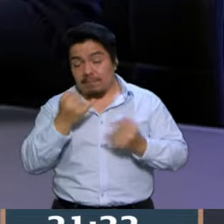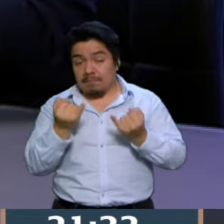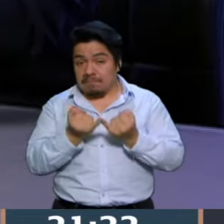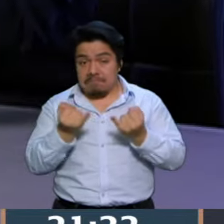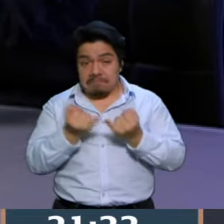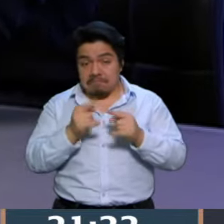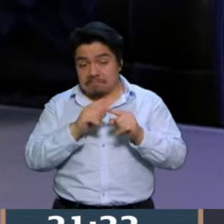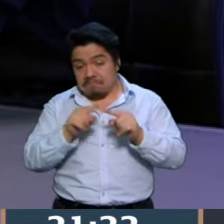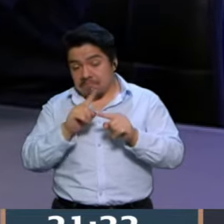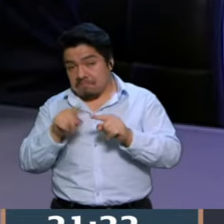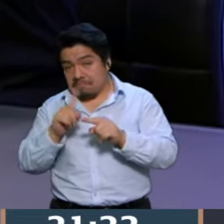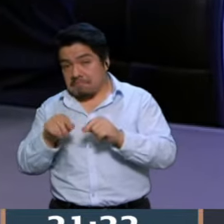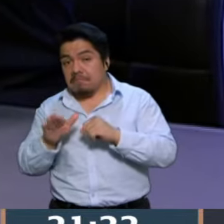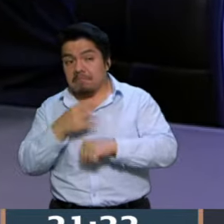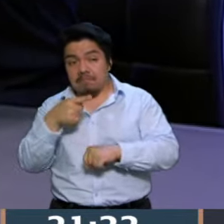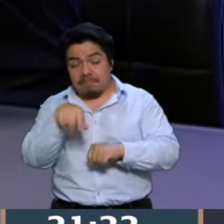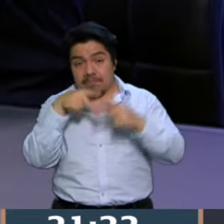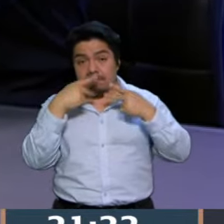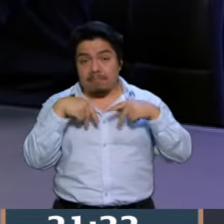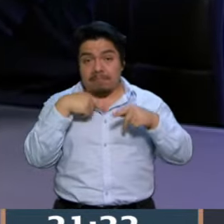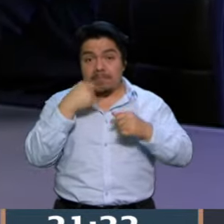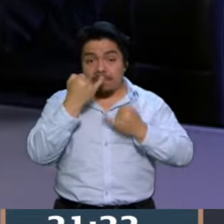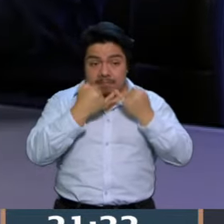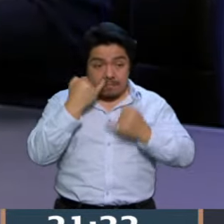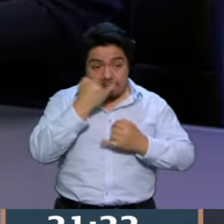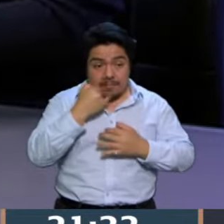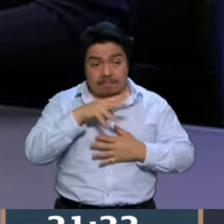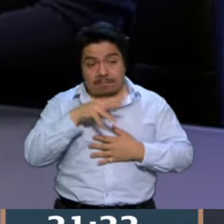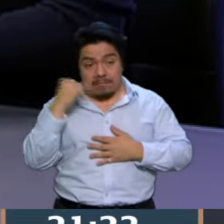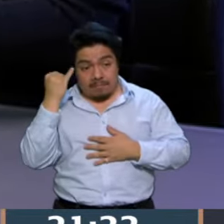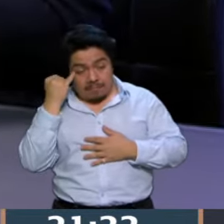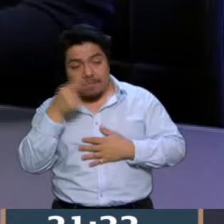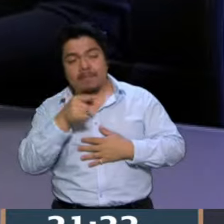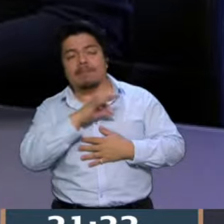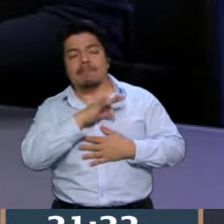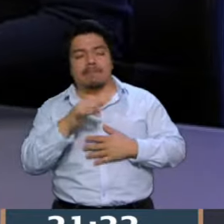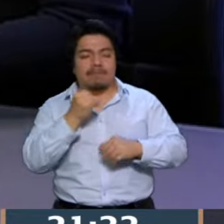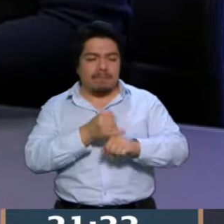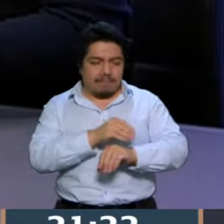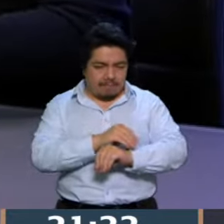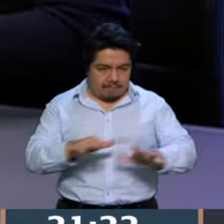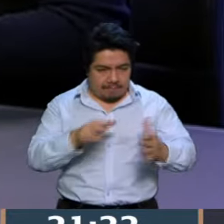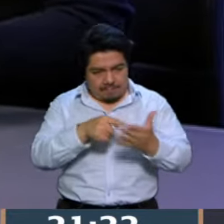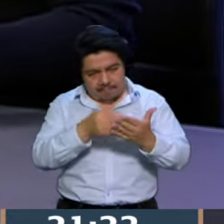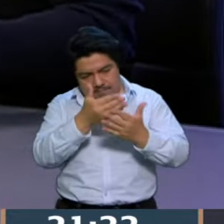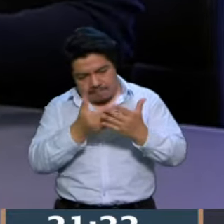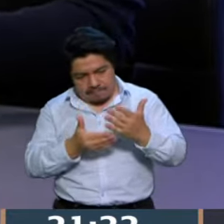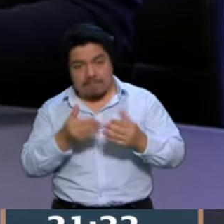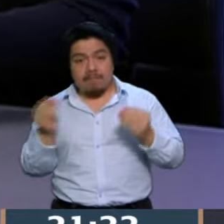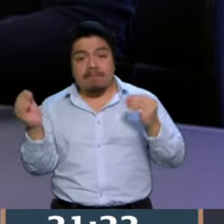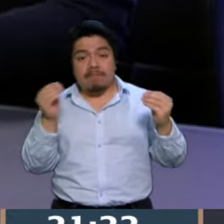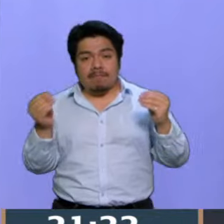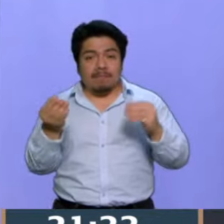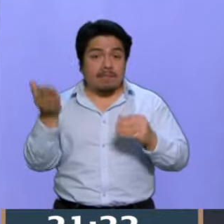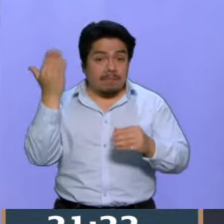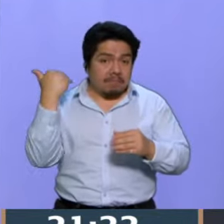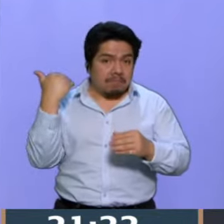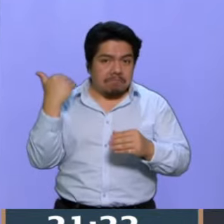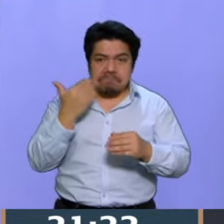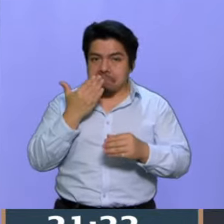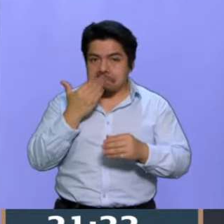que la población que hable esas lenguas pudiera tener acceso también a la información que se iba a presentar en los debates. Eso antes, pues a lo mejor no